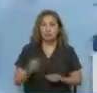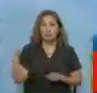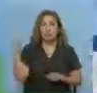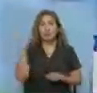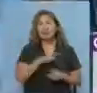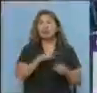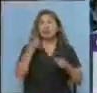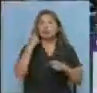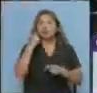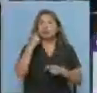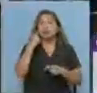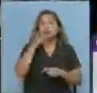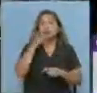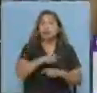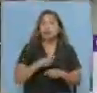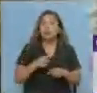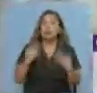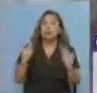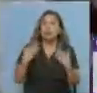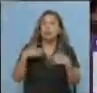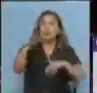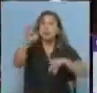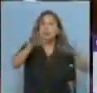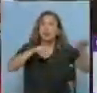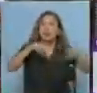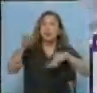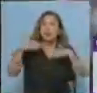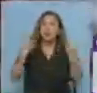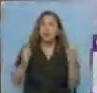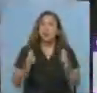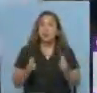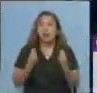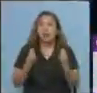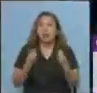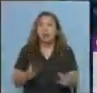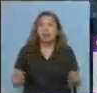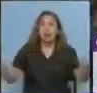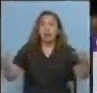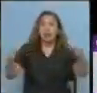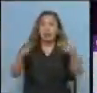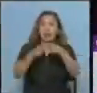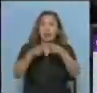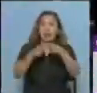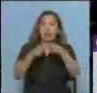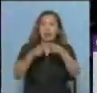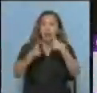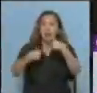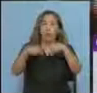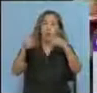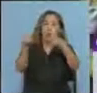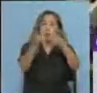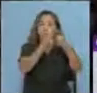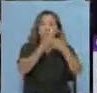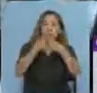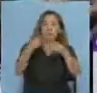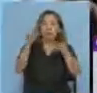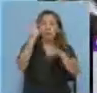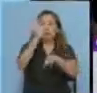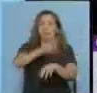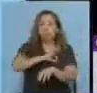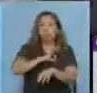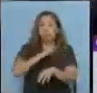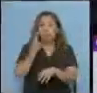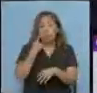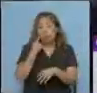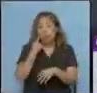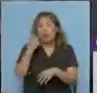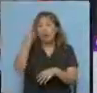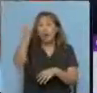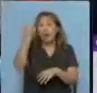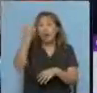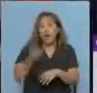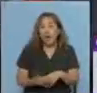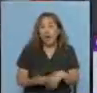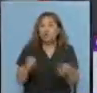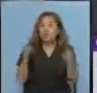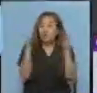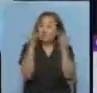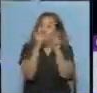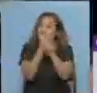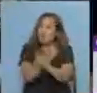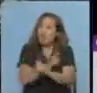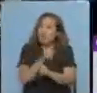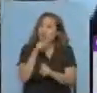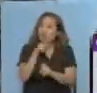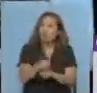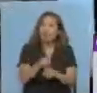municipales no hemos sido convocados a ningún tipo de paritaria ni arreglo. Tenemos conflictos que